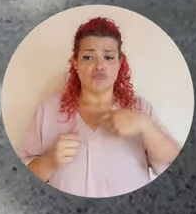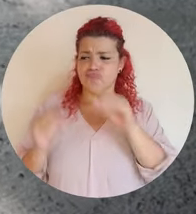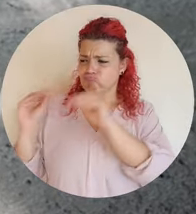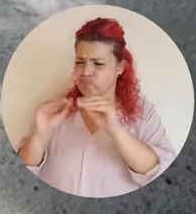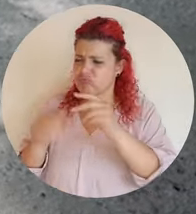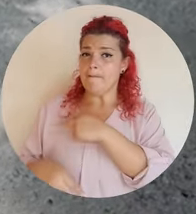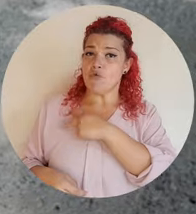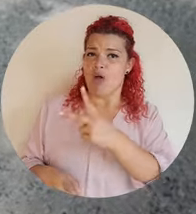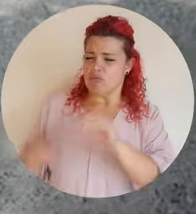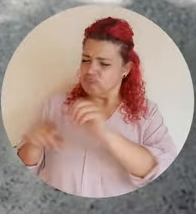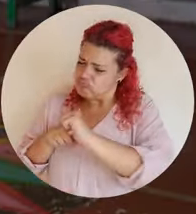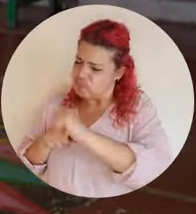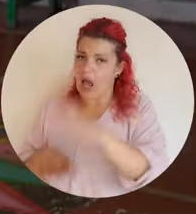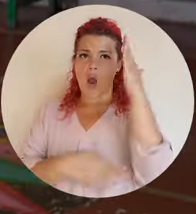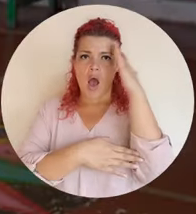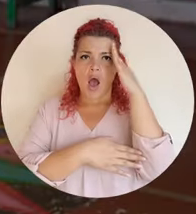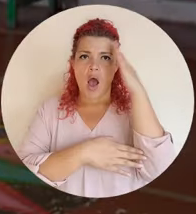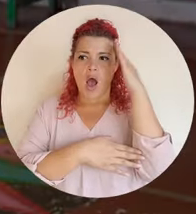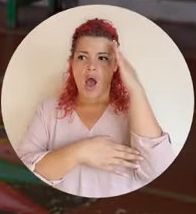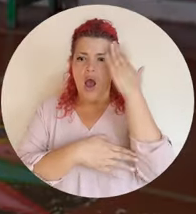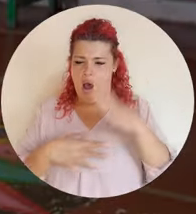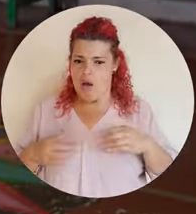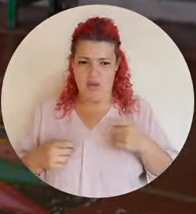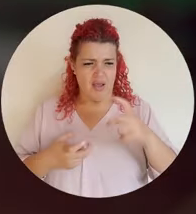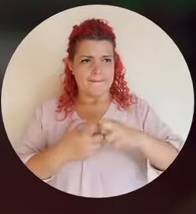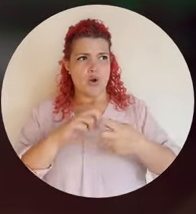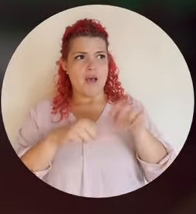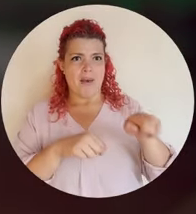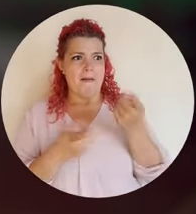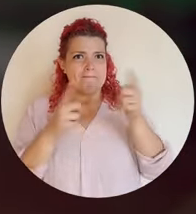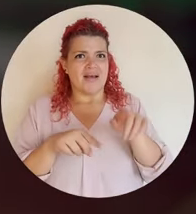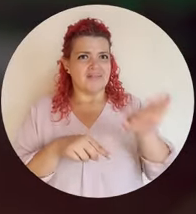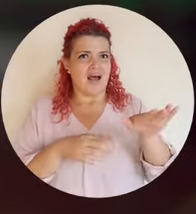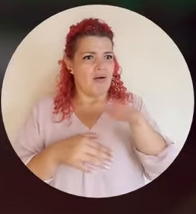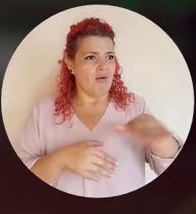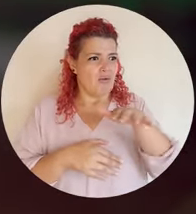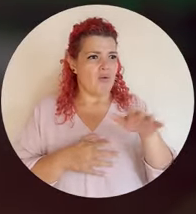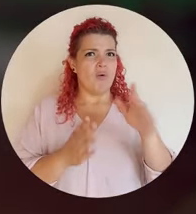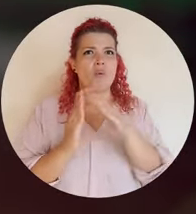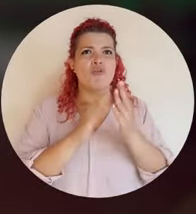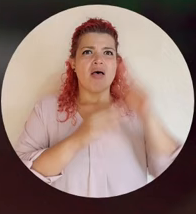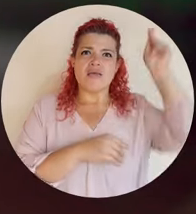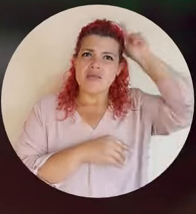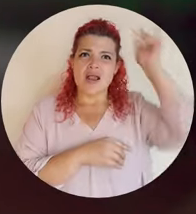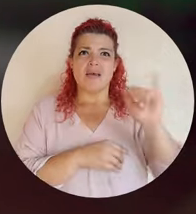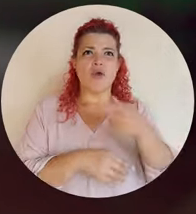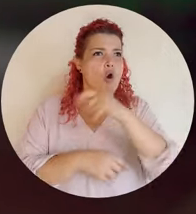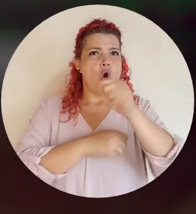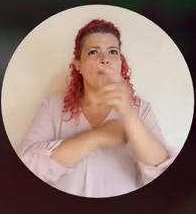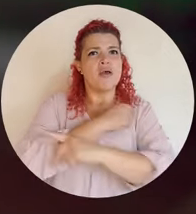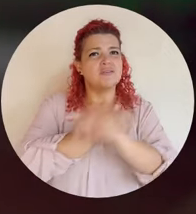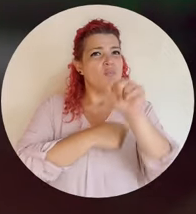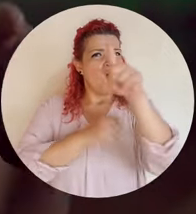Se va a generar un impacto masivo, porque vamos a formar a los voluntarios en un conocimiento adquirido que es una problemática que no solamente